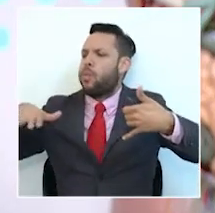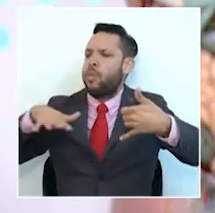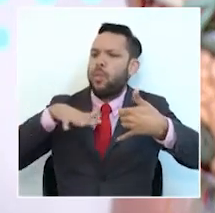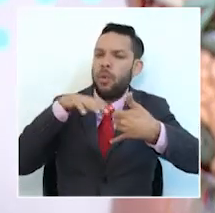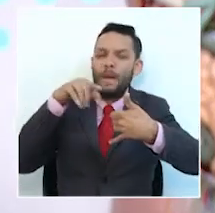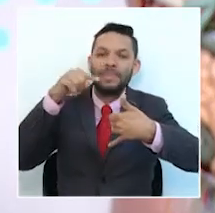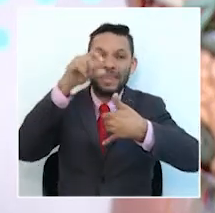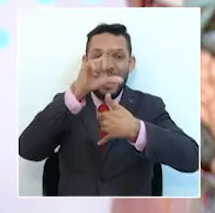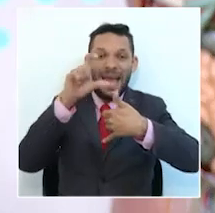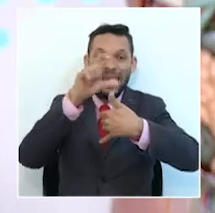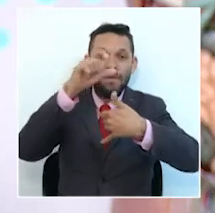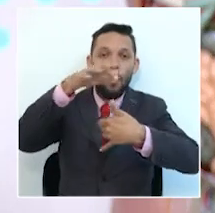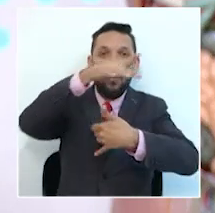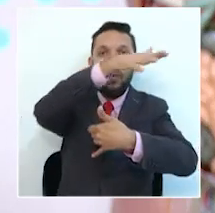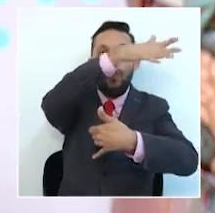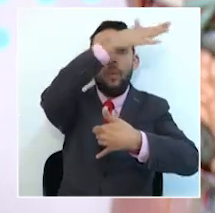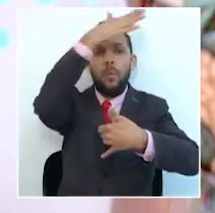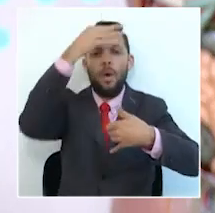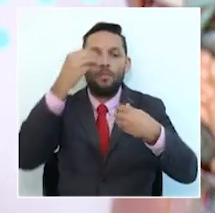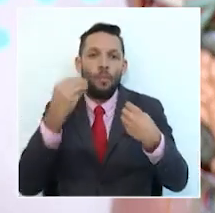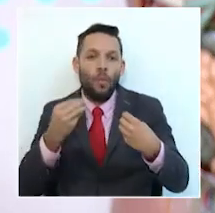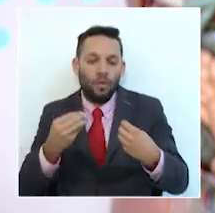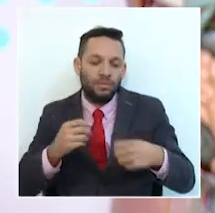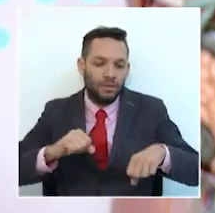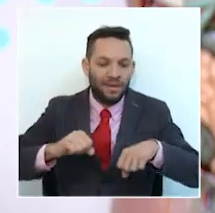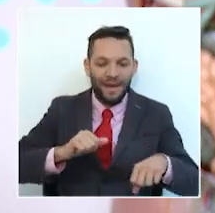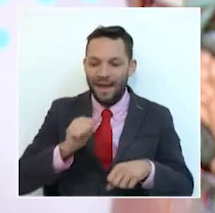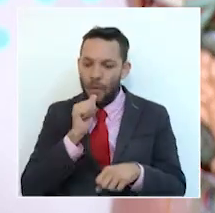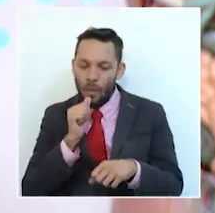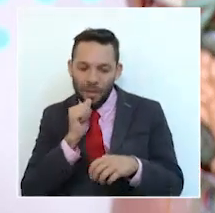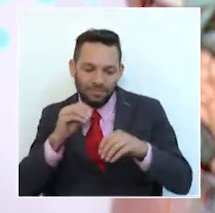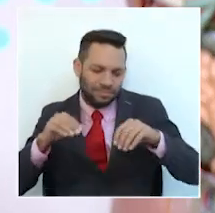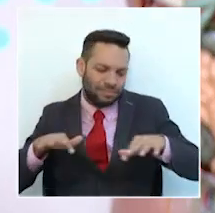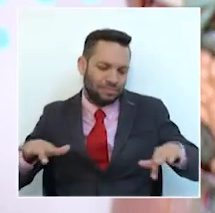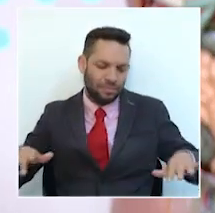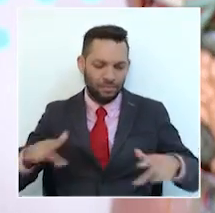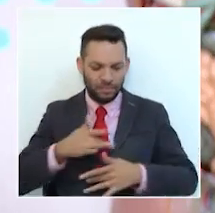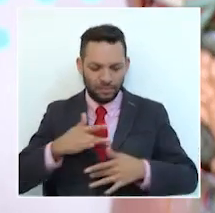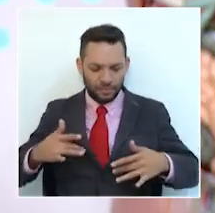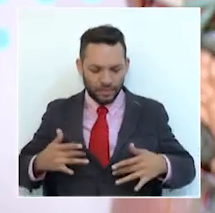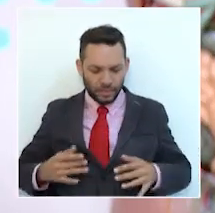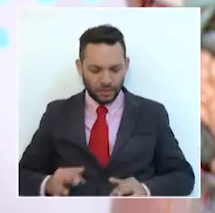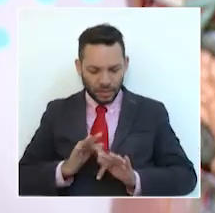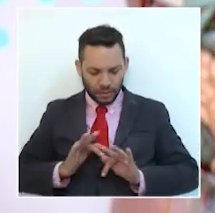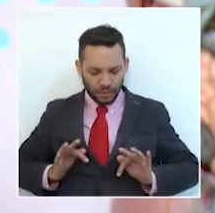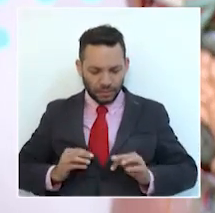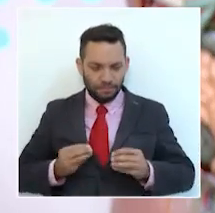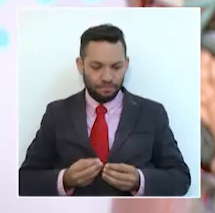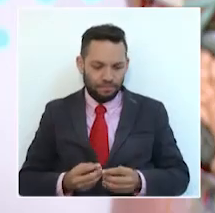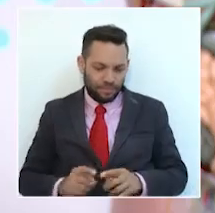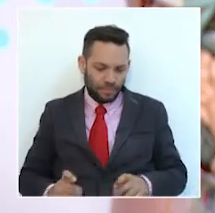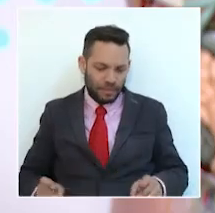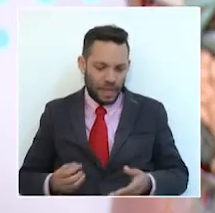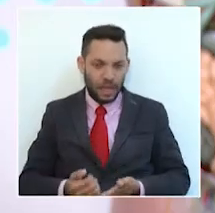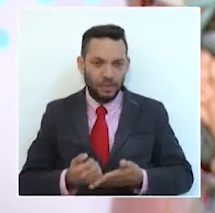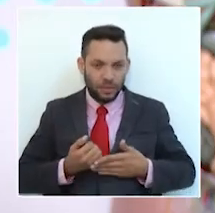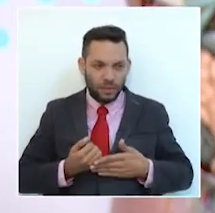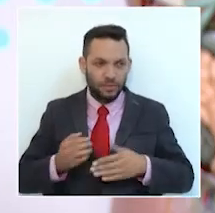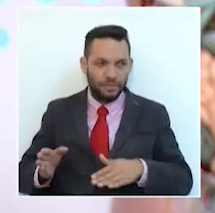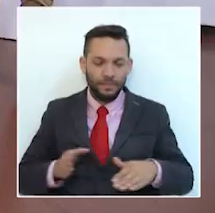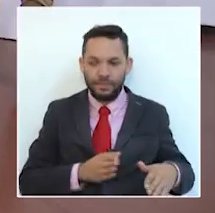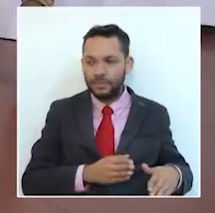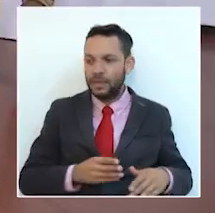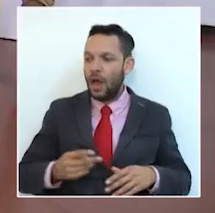mucho de talasoterapia y de las aplicaciones también de terapéuticas del agua del mar que son muchas doctora lourdes